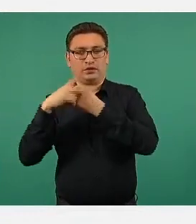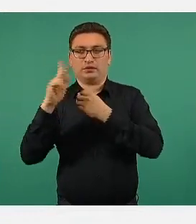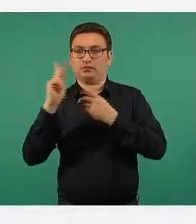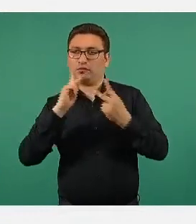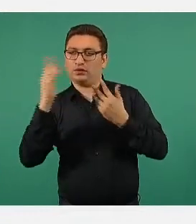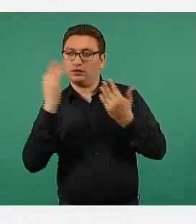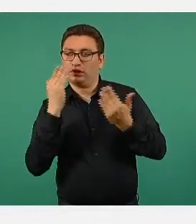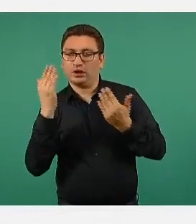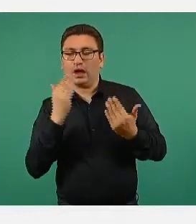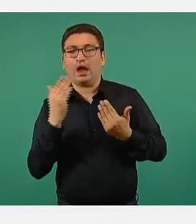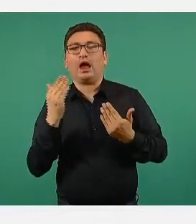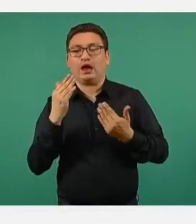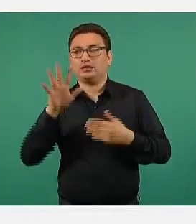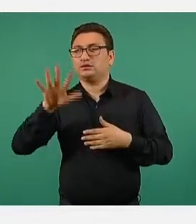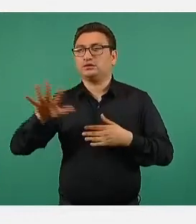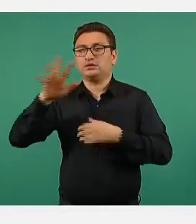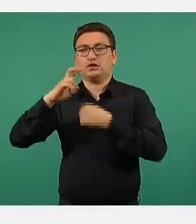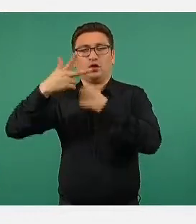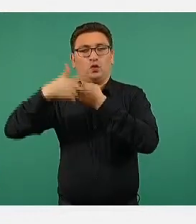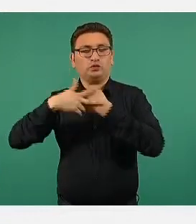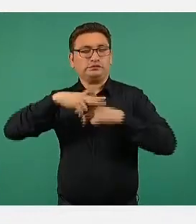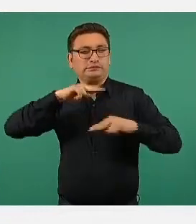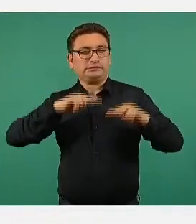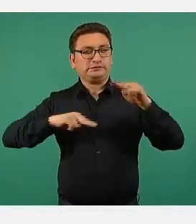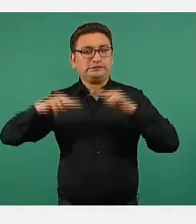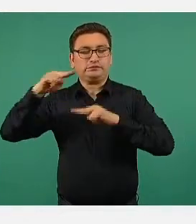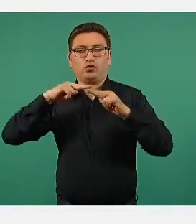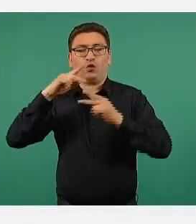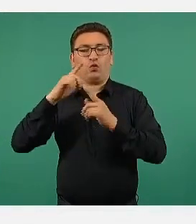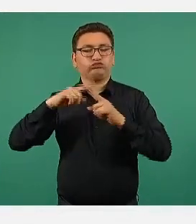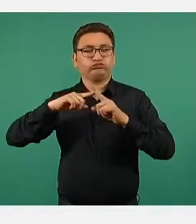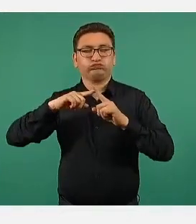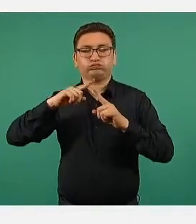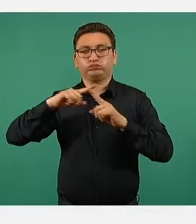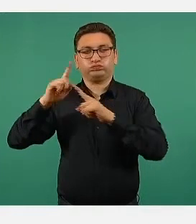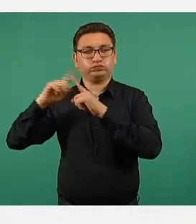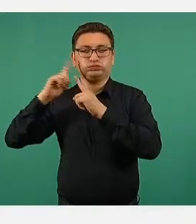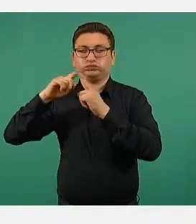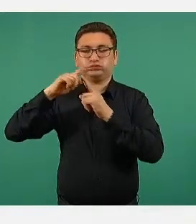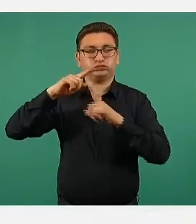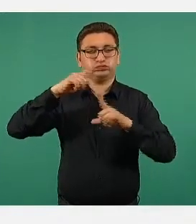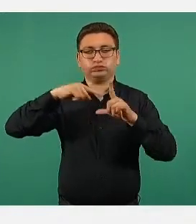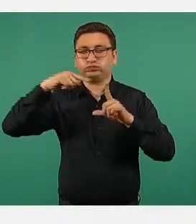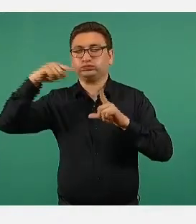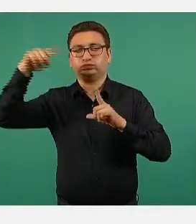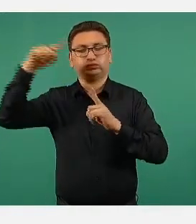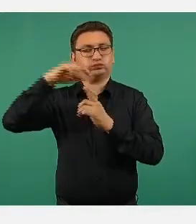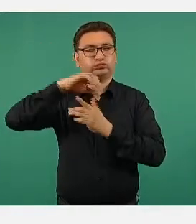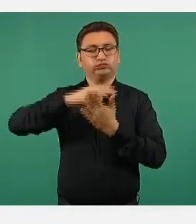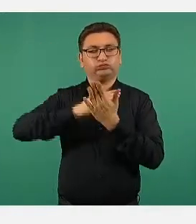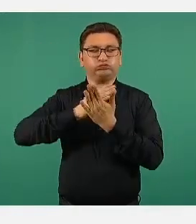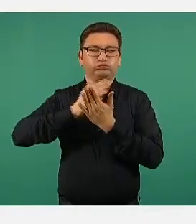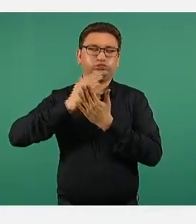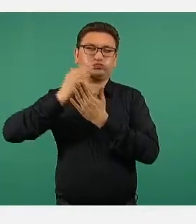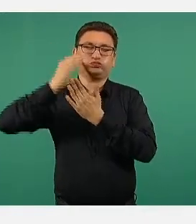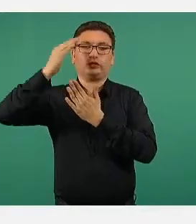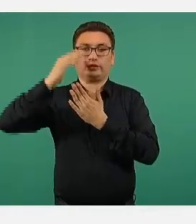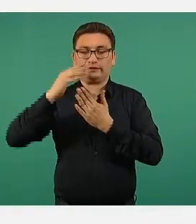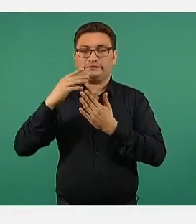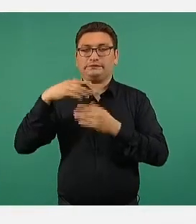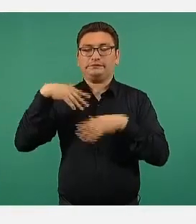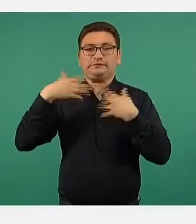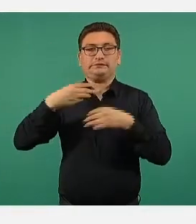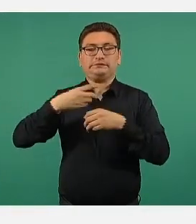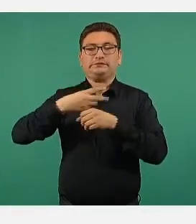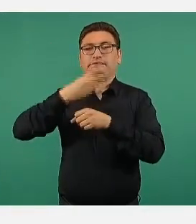que veíamos que Europa tenía una presentación ascendente en el tema de sus casos y que varios de sus países pasaban por terceras